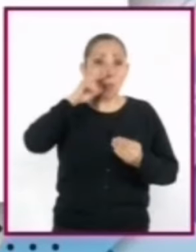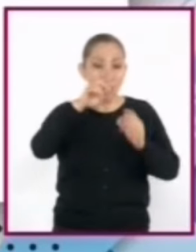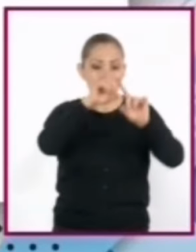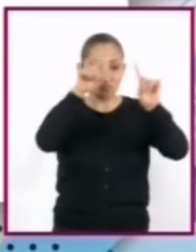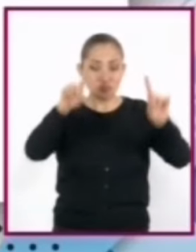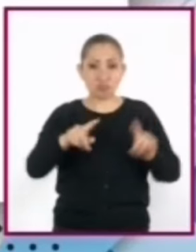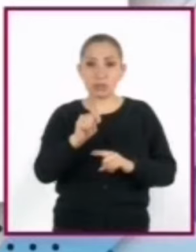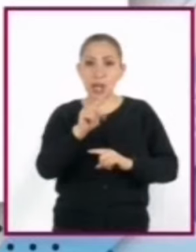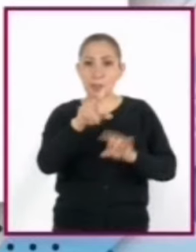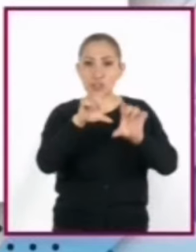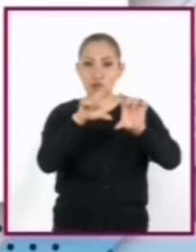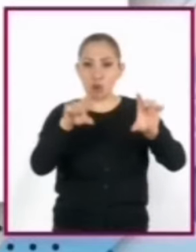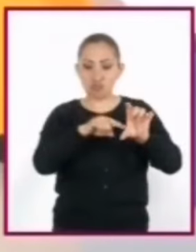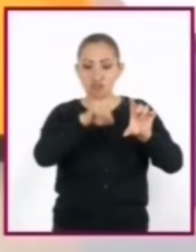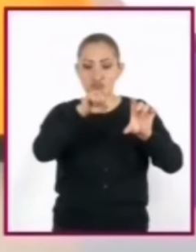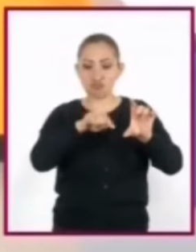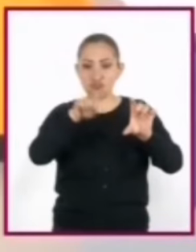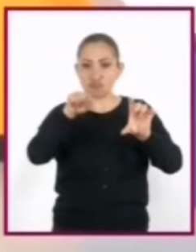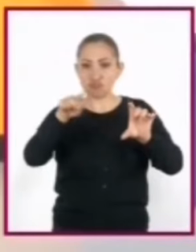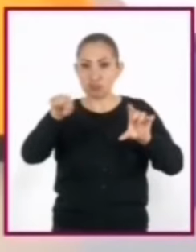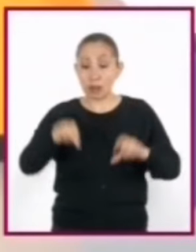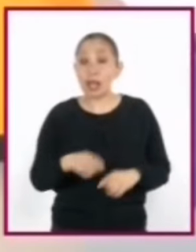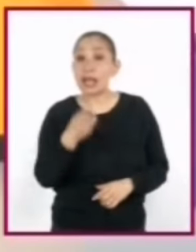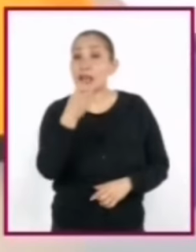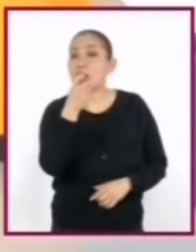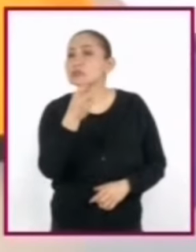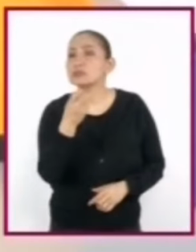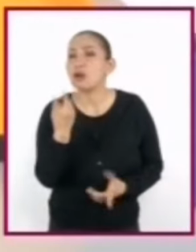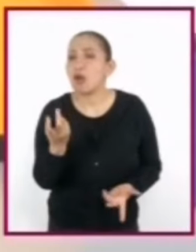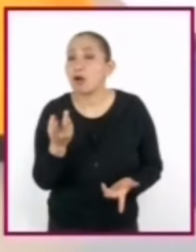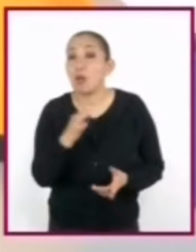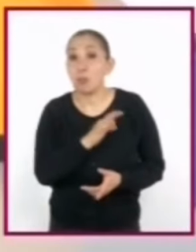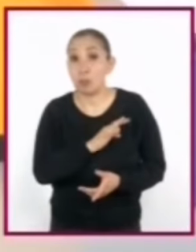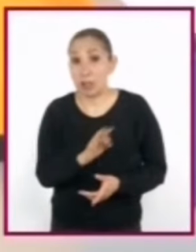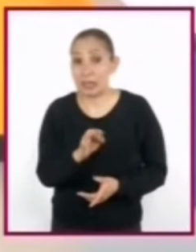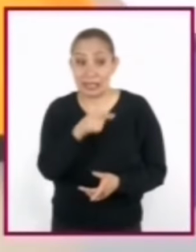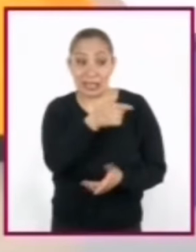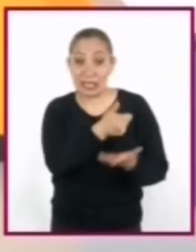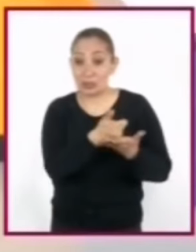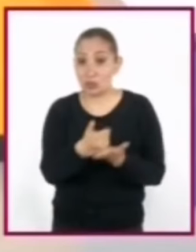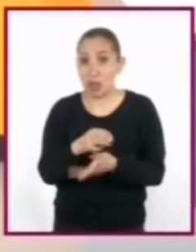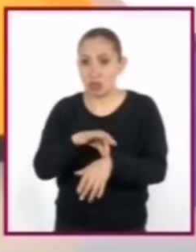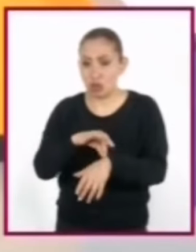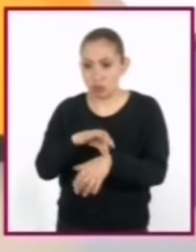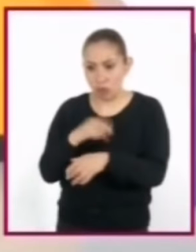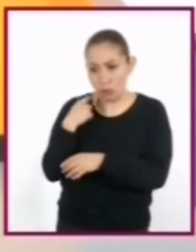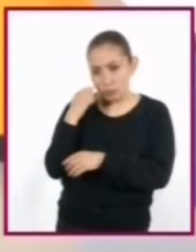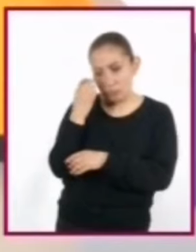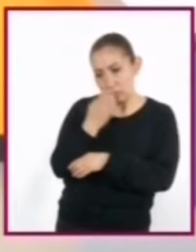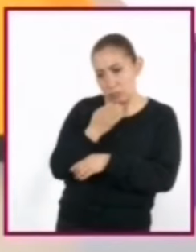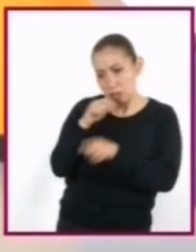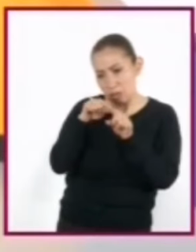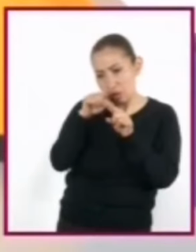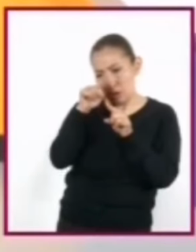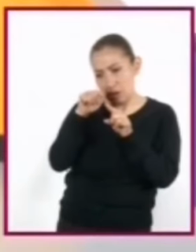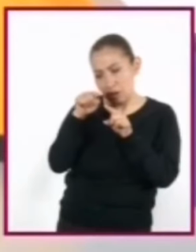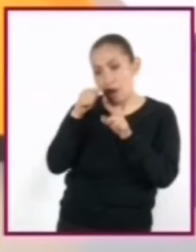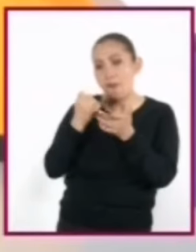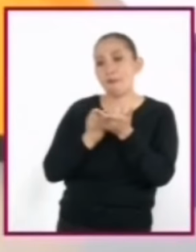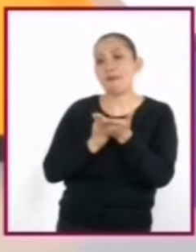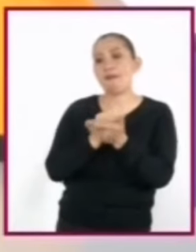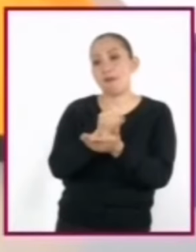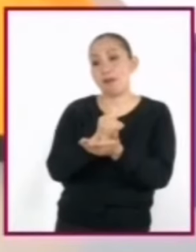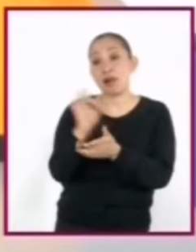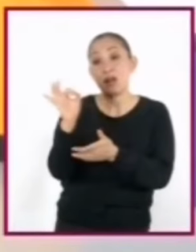o pantalla eléctrica. Lo anterior hace posible que un médico interprete la gráfica y